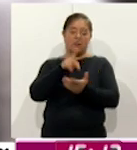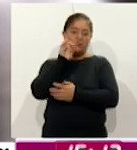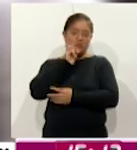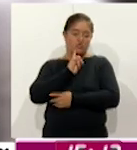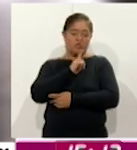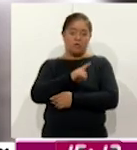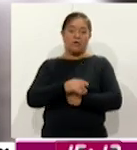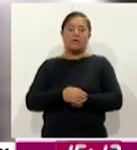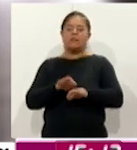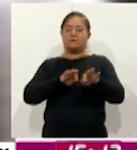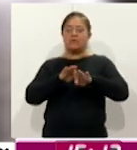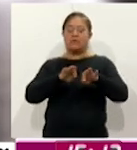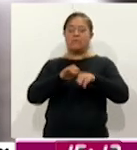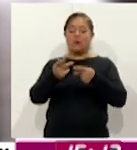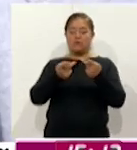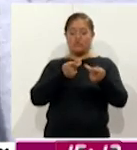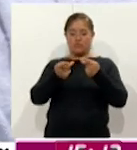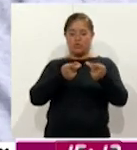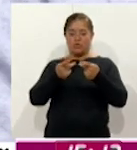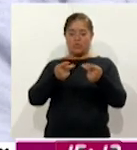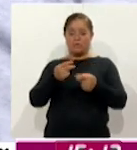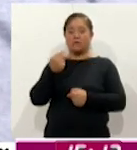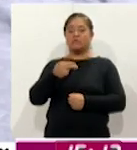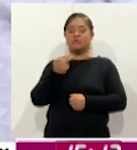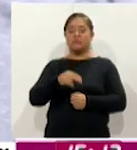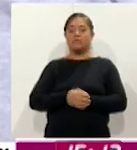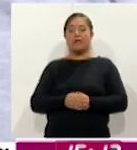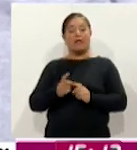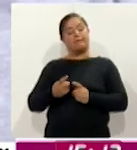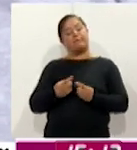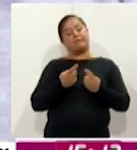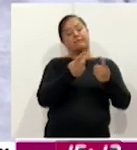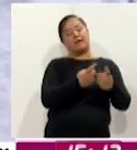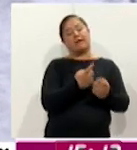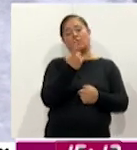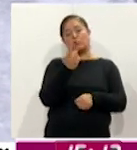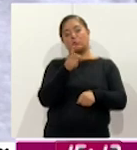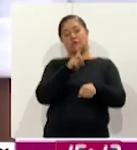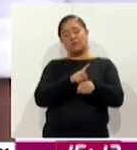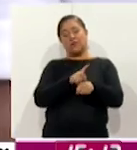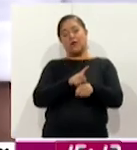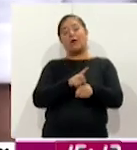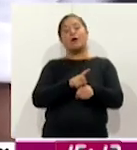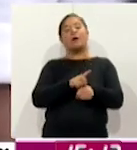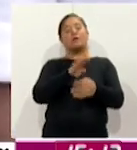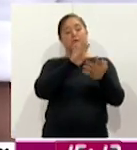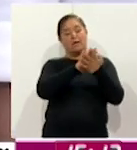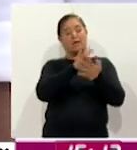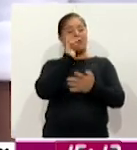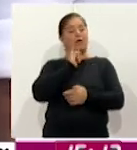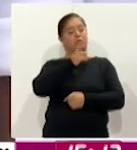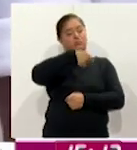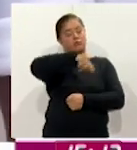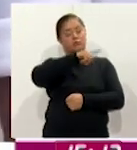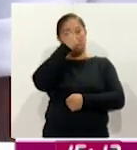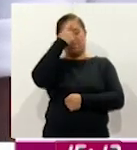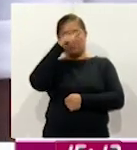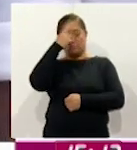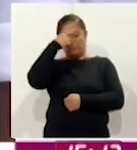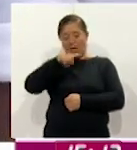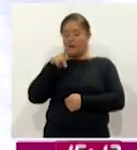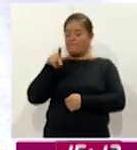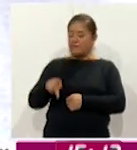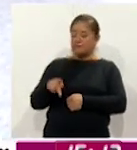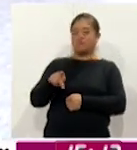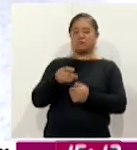se trabaja en un programa interno denominado Dale uno de tus días a las mujeres del Cerezo Femenil a fin de brindarles una menstruación digna.